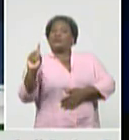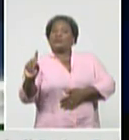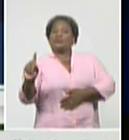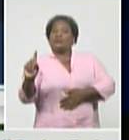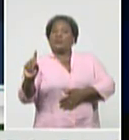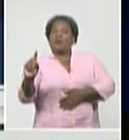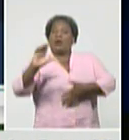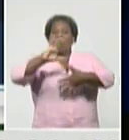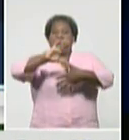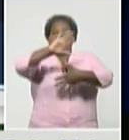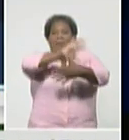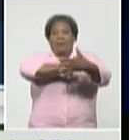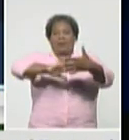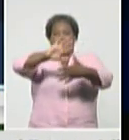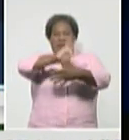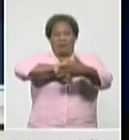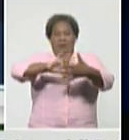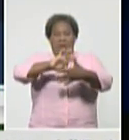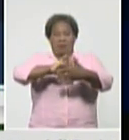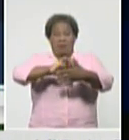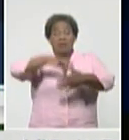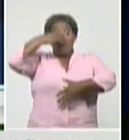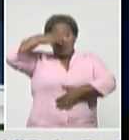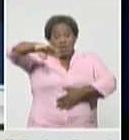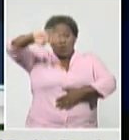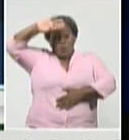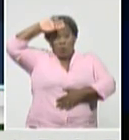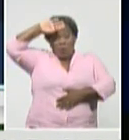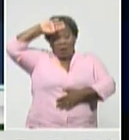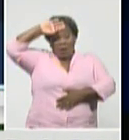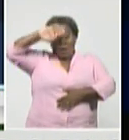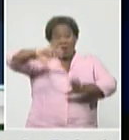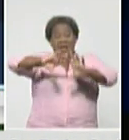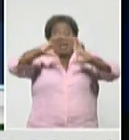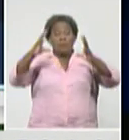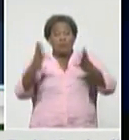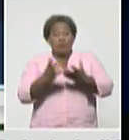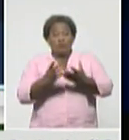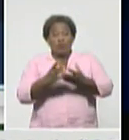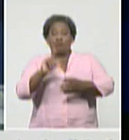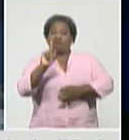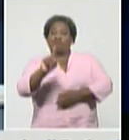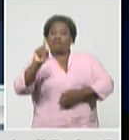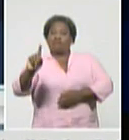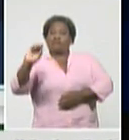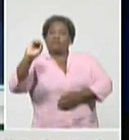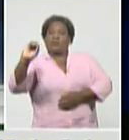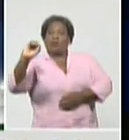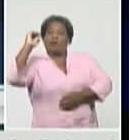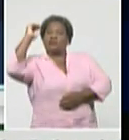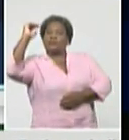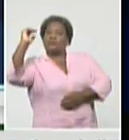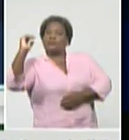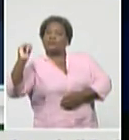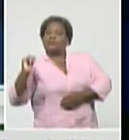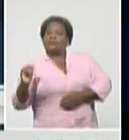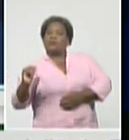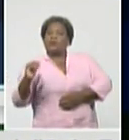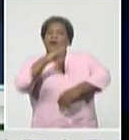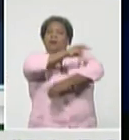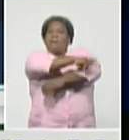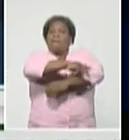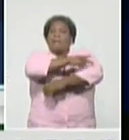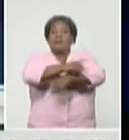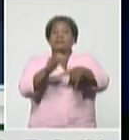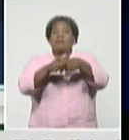Américas y posiciona a Cuba en el lugar 110 entre los países de mayor complejidad en